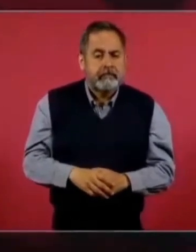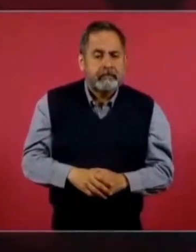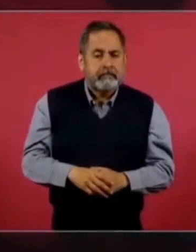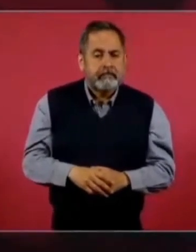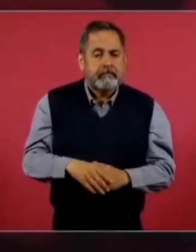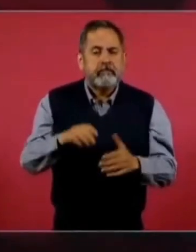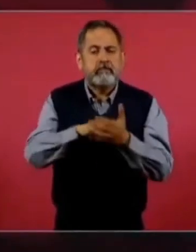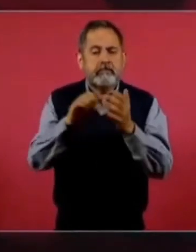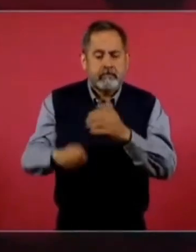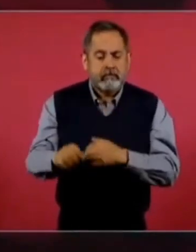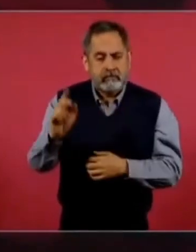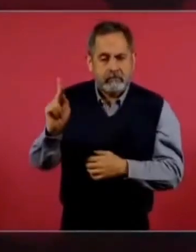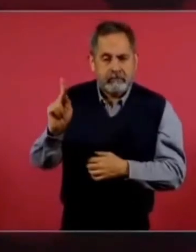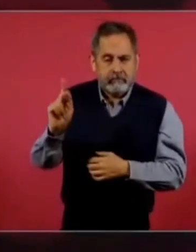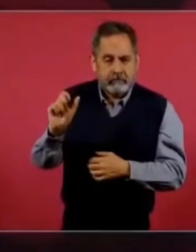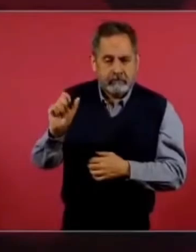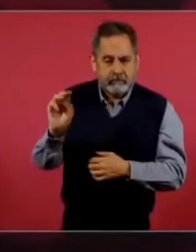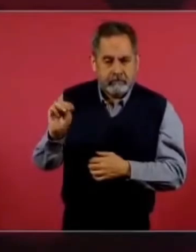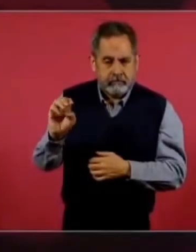Petróleos Mexicanos.